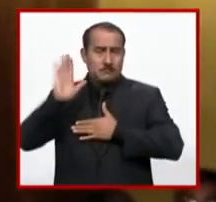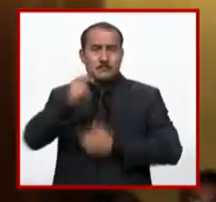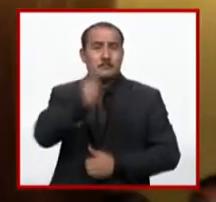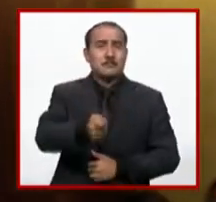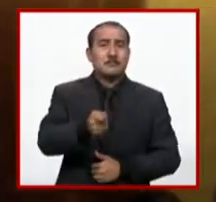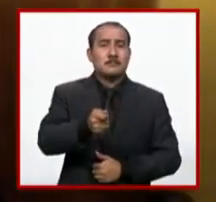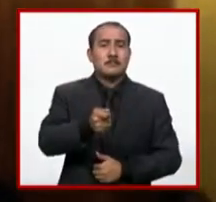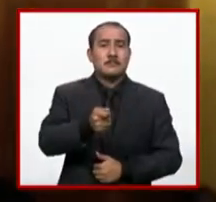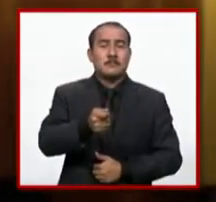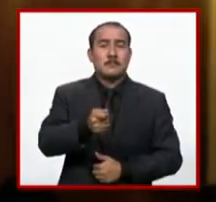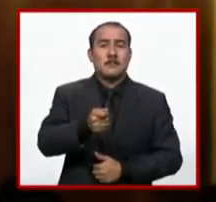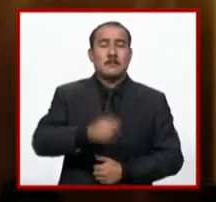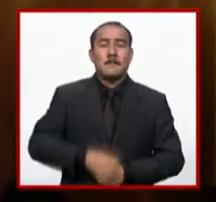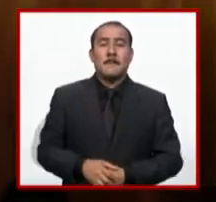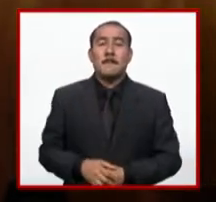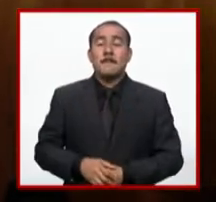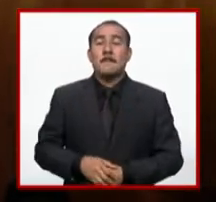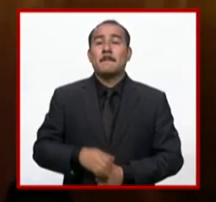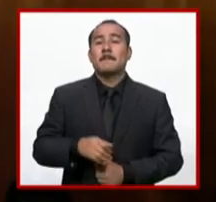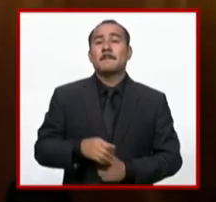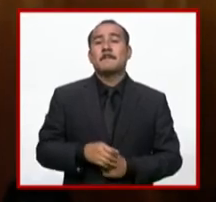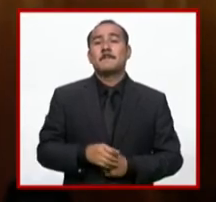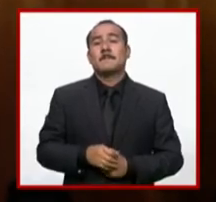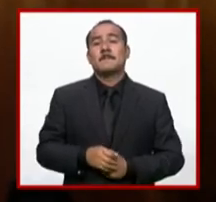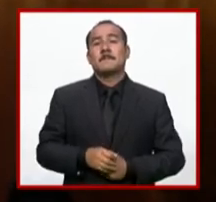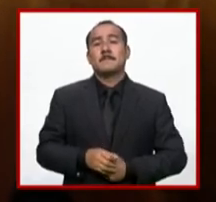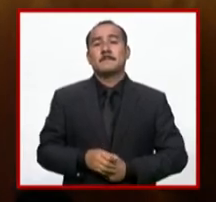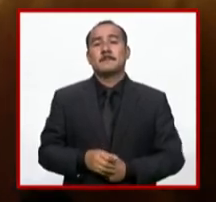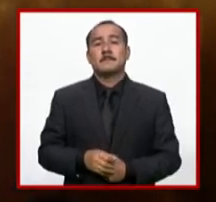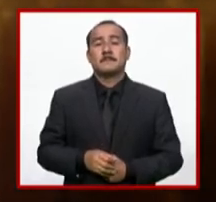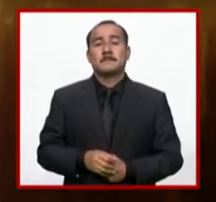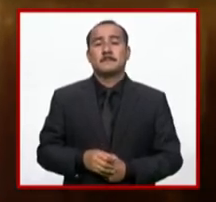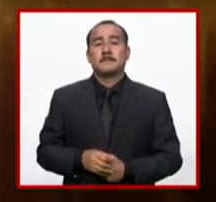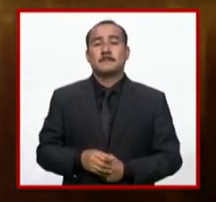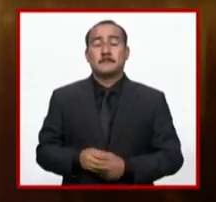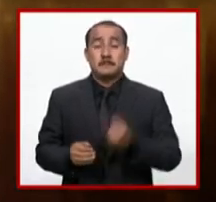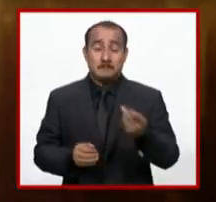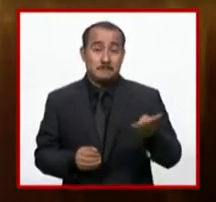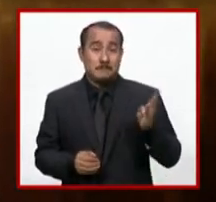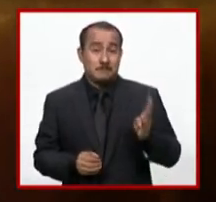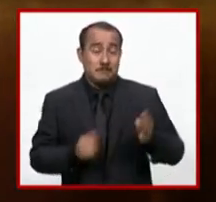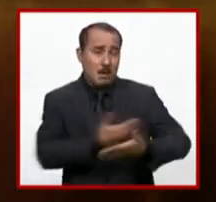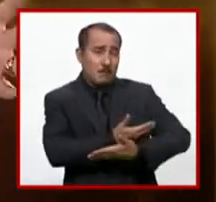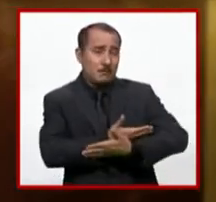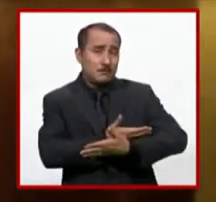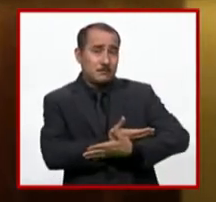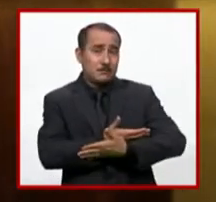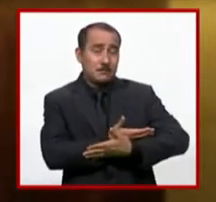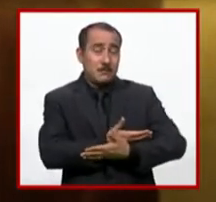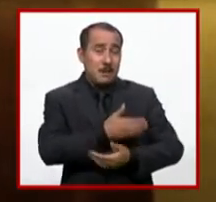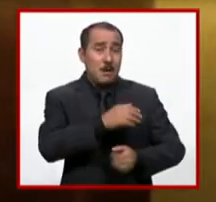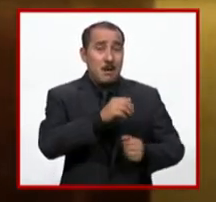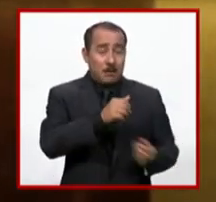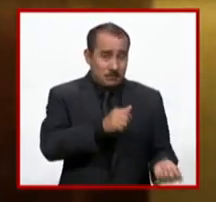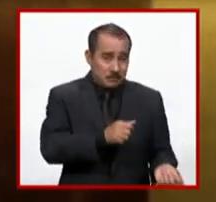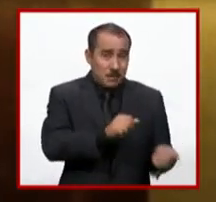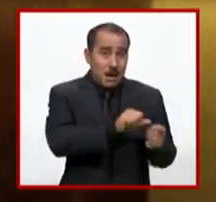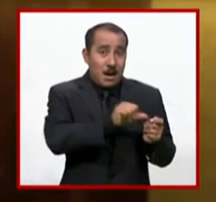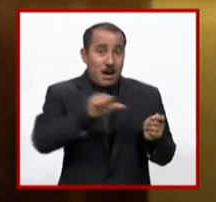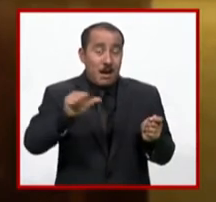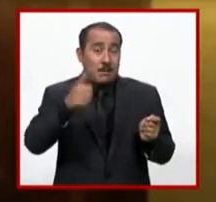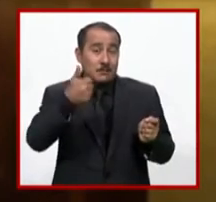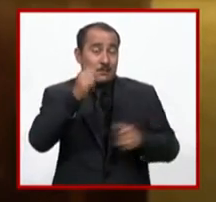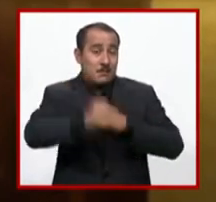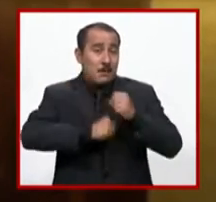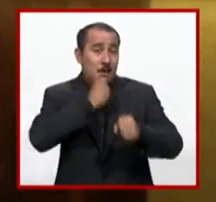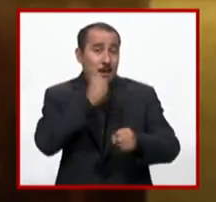significa darle la oportunidad a aquellos bebés de 0 a 6 años